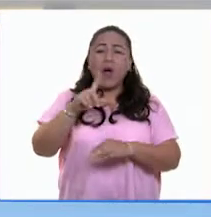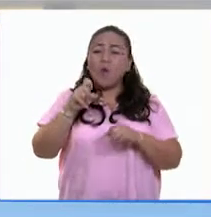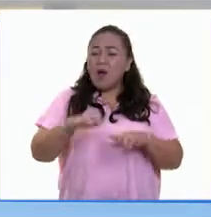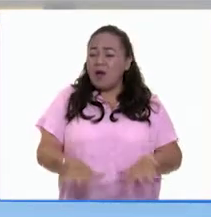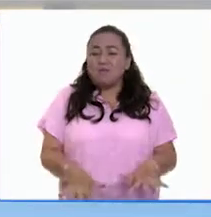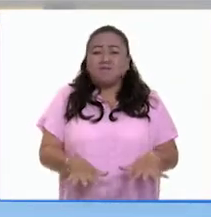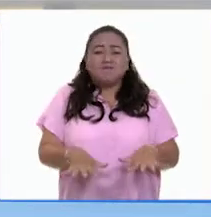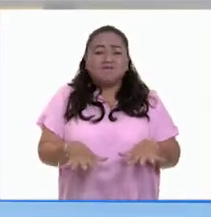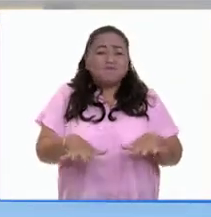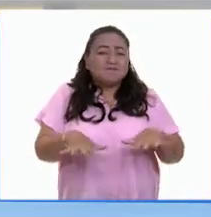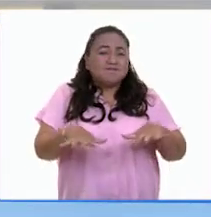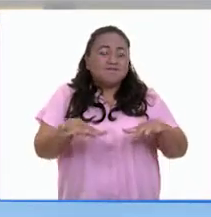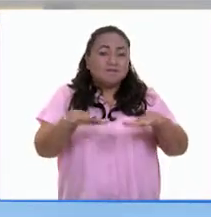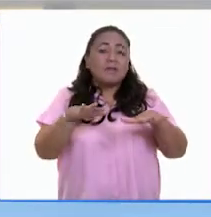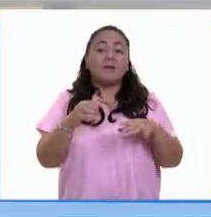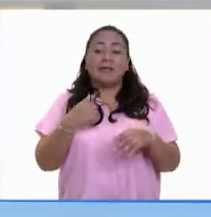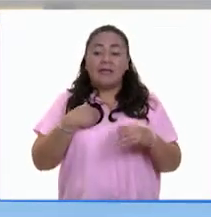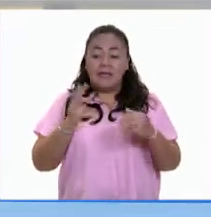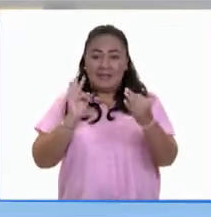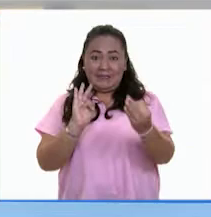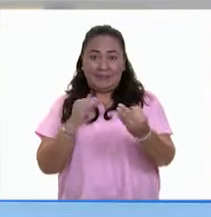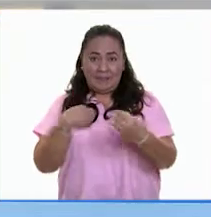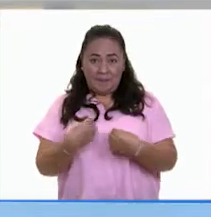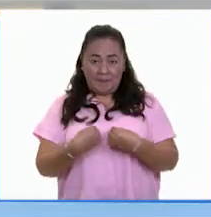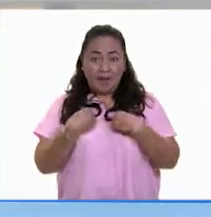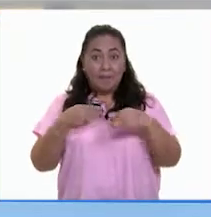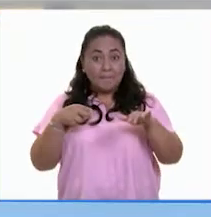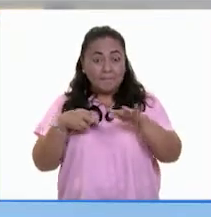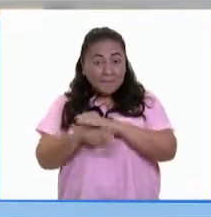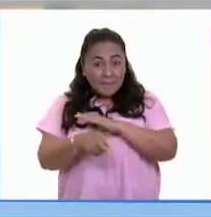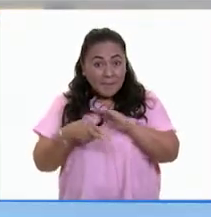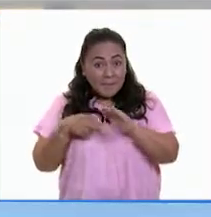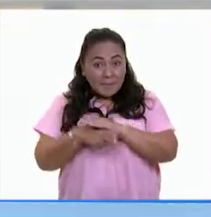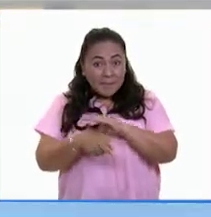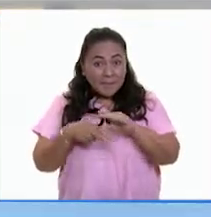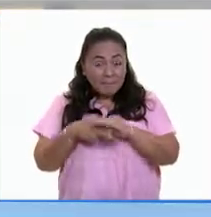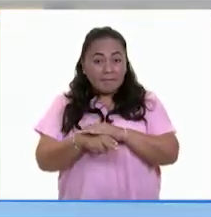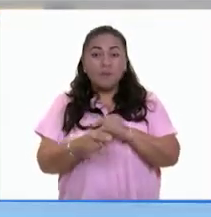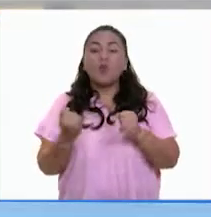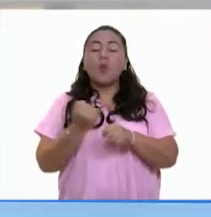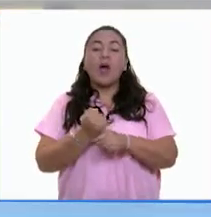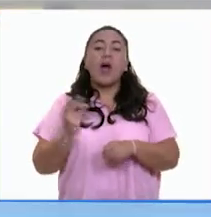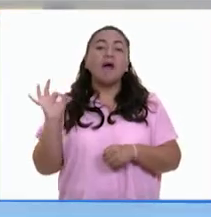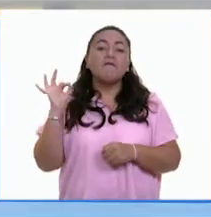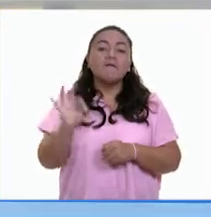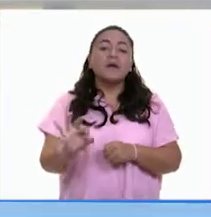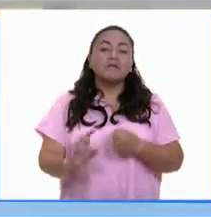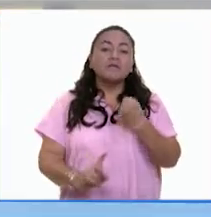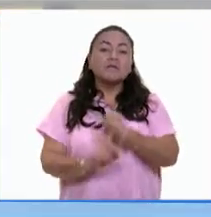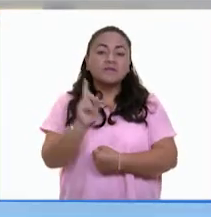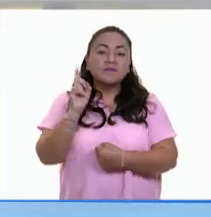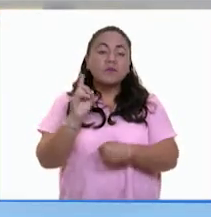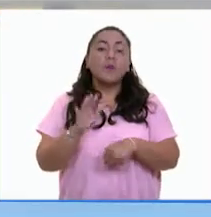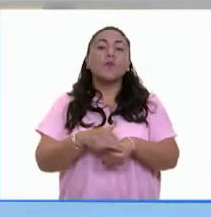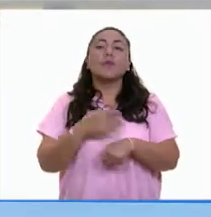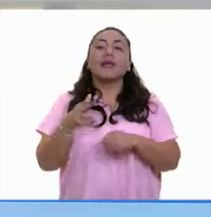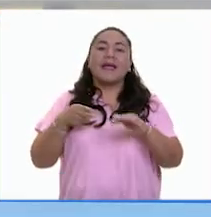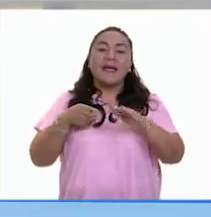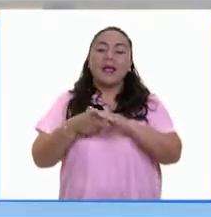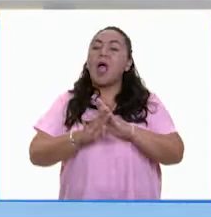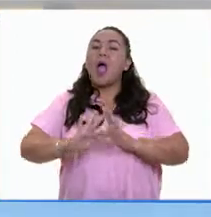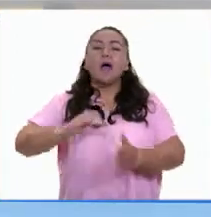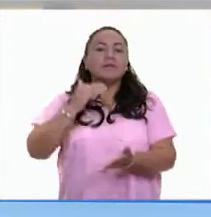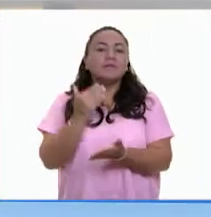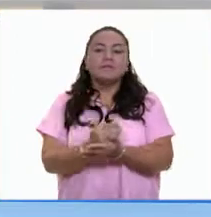inundadas. Y cerca de donde vivo, el metro, pues también se afectó porque se suspendió el